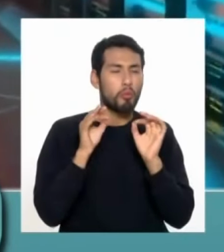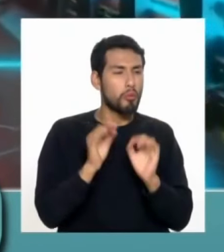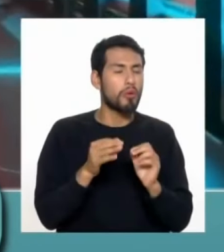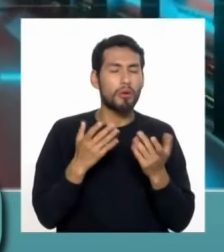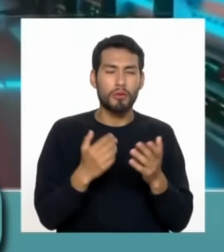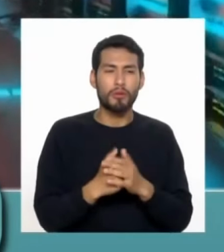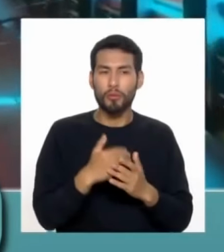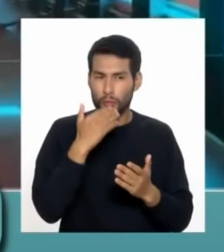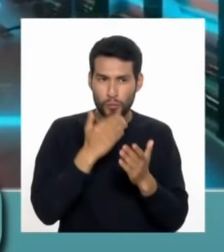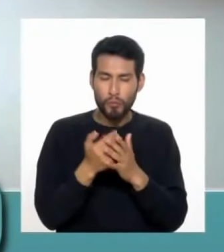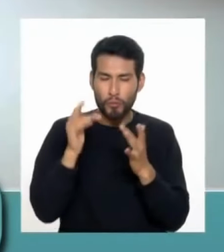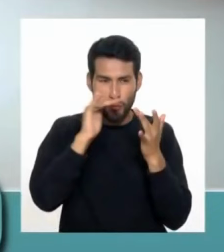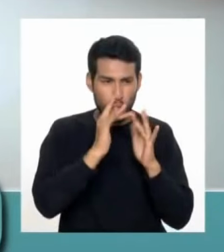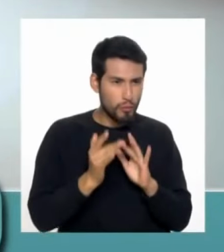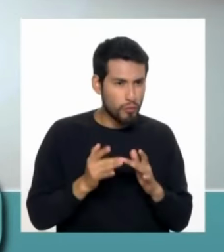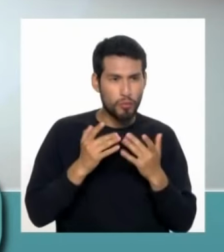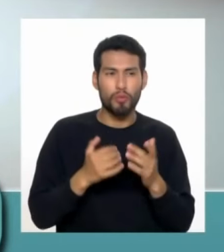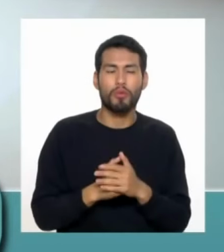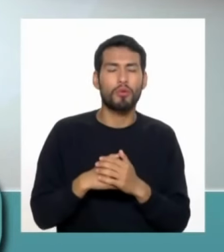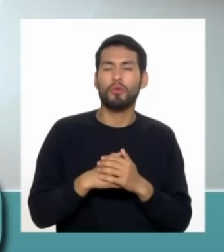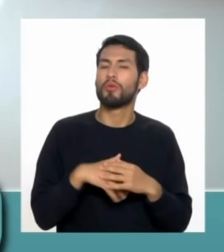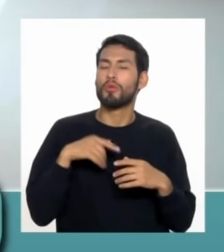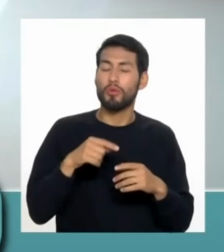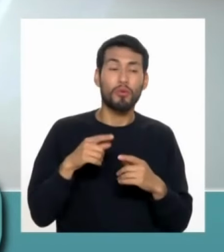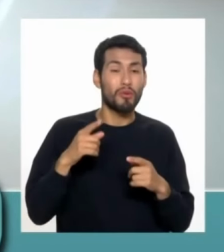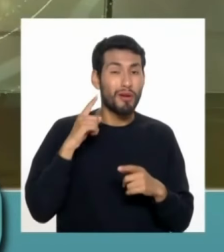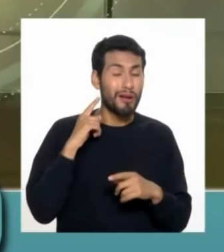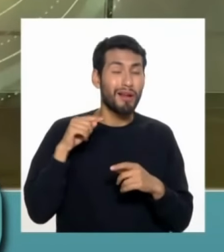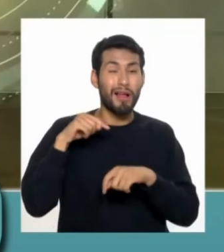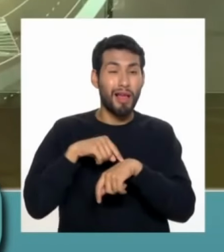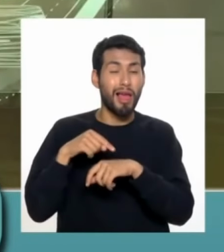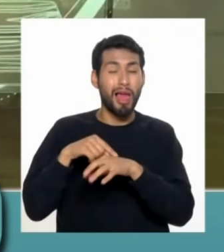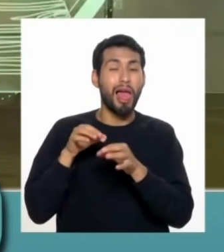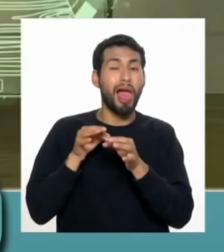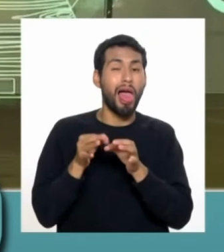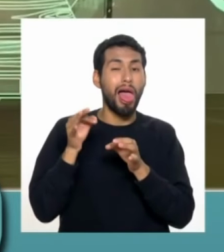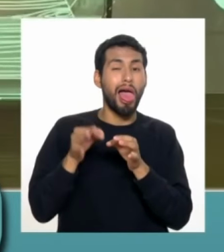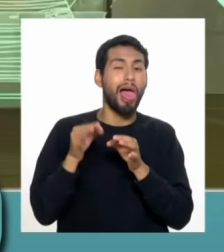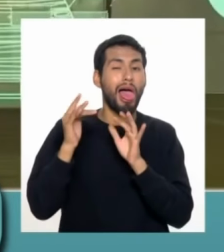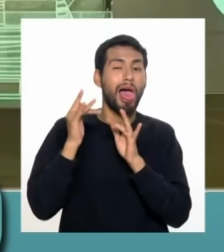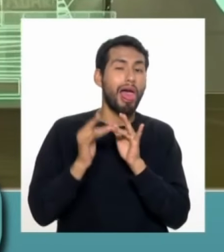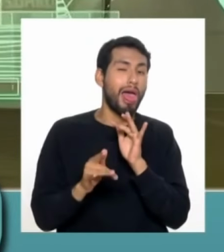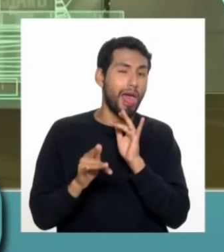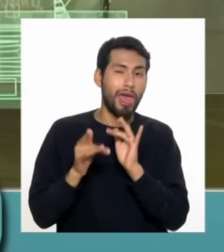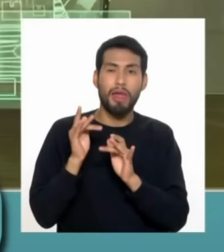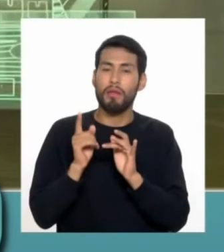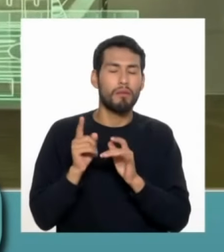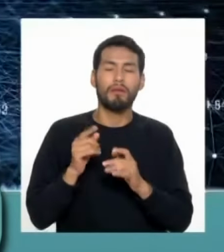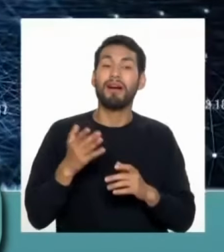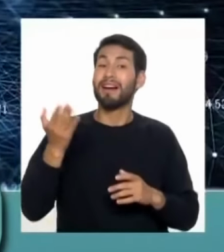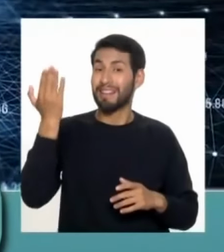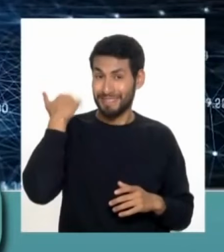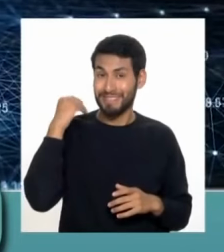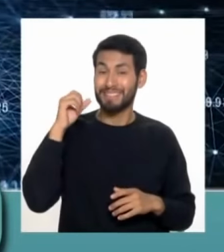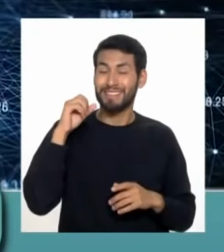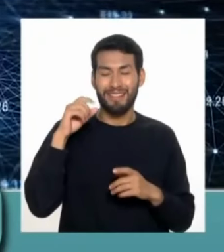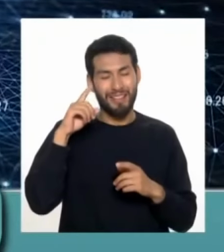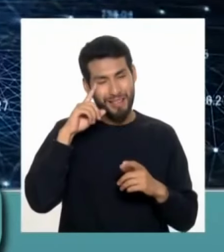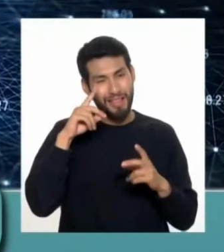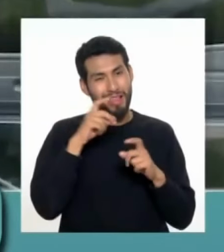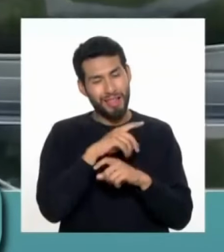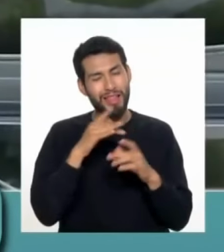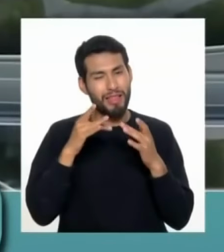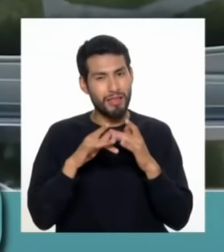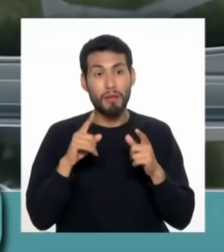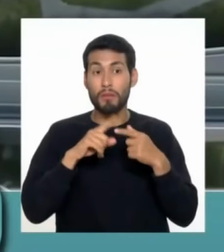digamos buena conectividad, no hay mucha latencia, se puede decir, o sea, no hay mucho retardo en la señal. Antes eso no se daba, pero ahora quiere decir esto